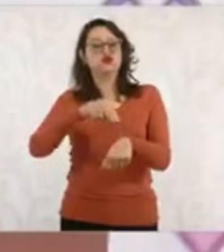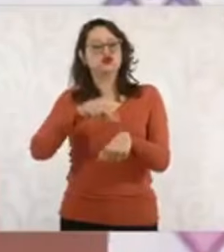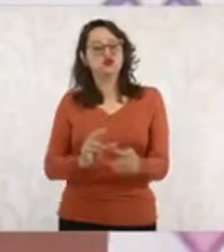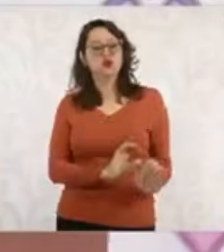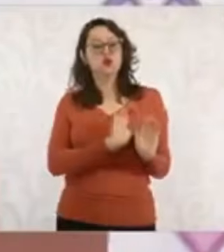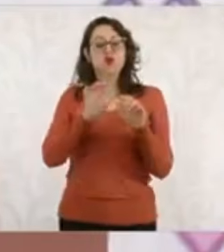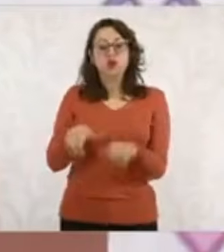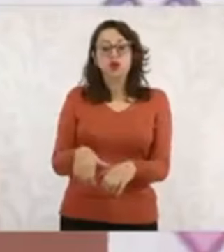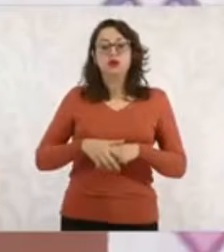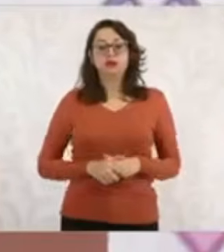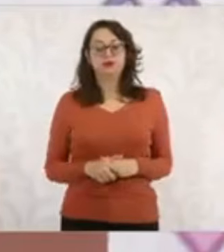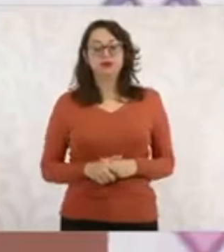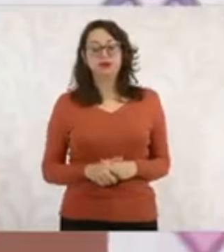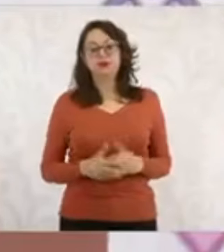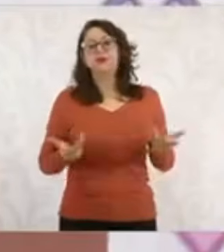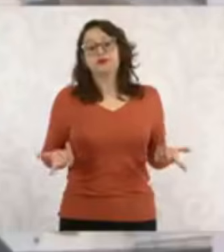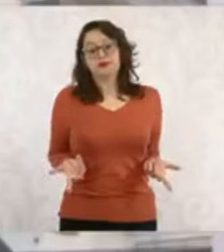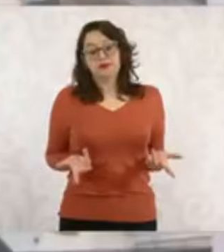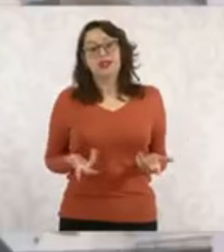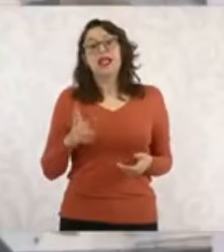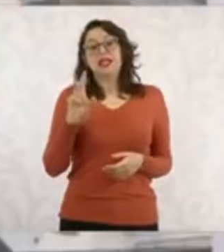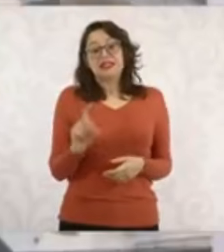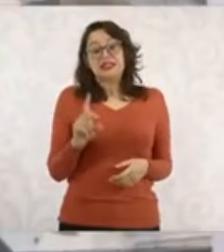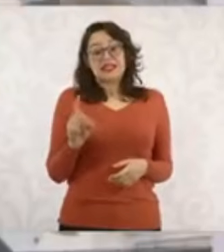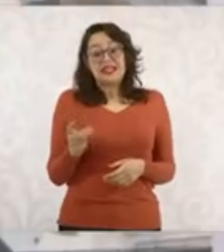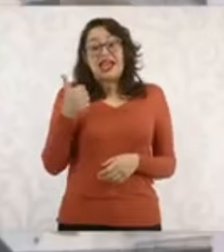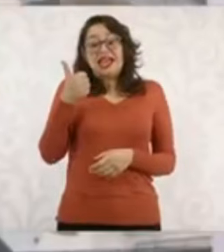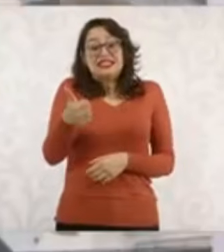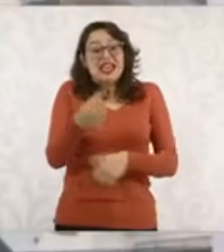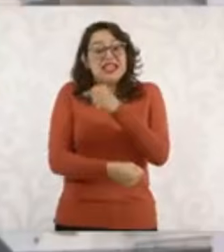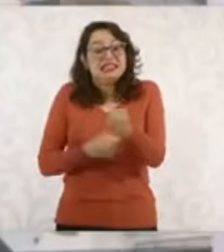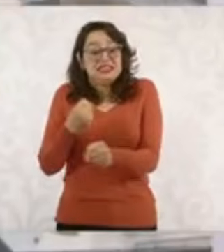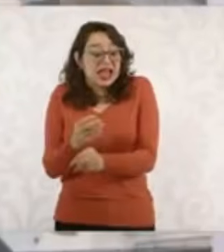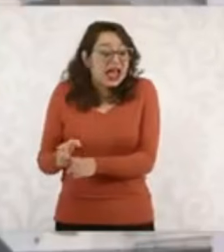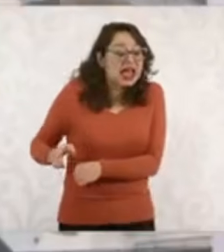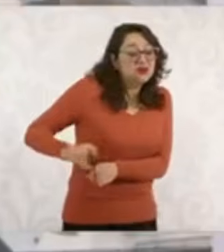permiten solventar, pues, esos 36 años